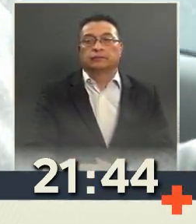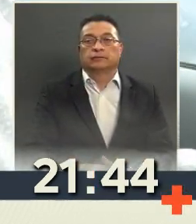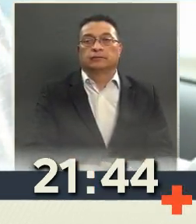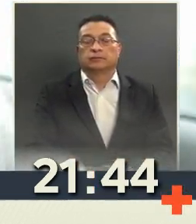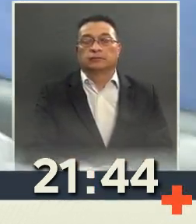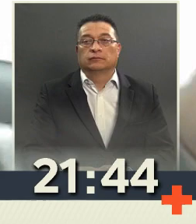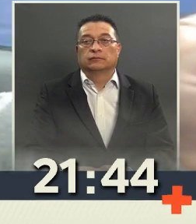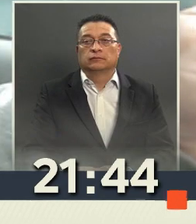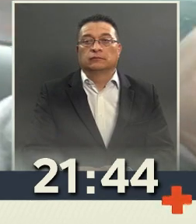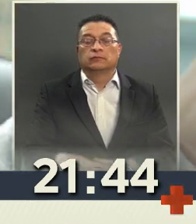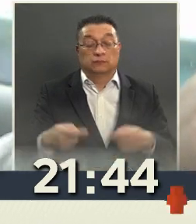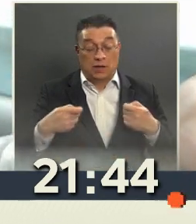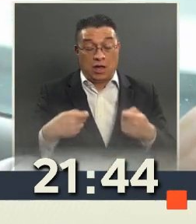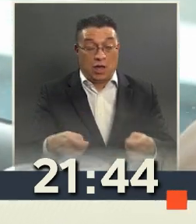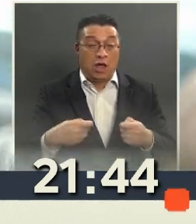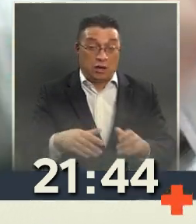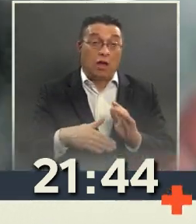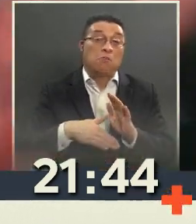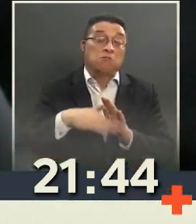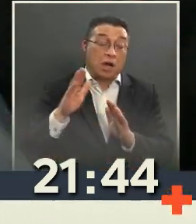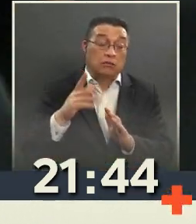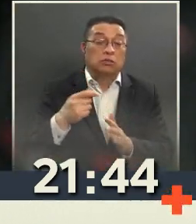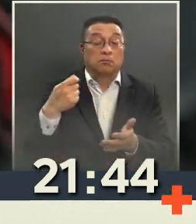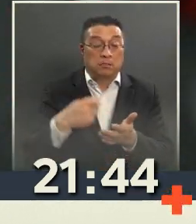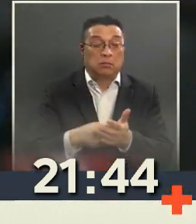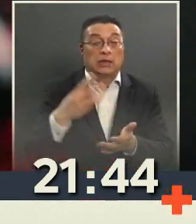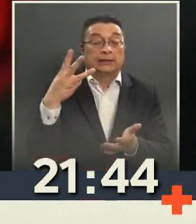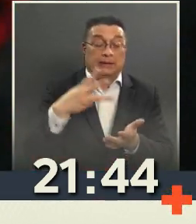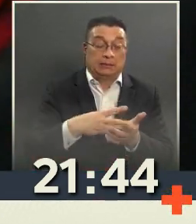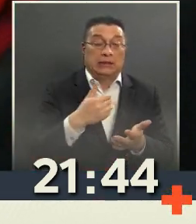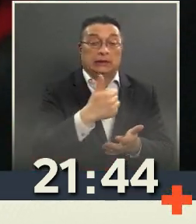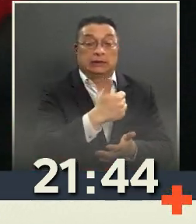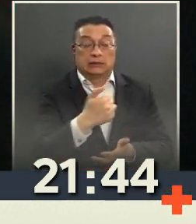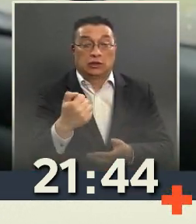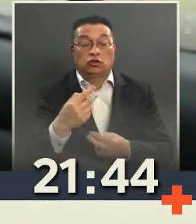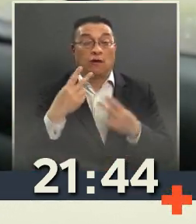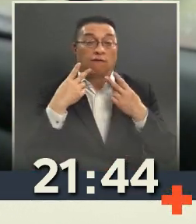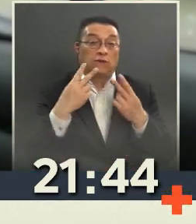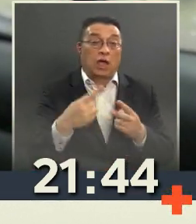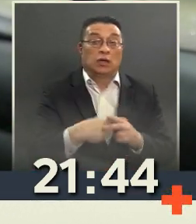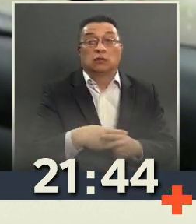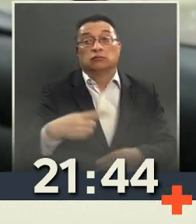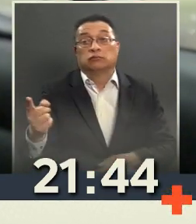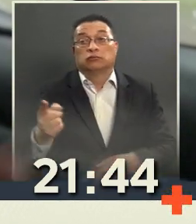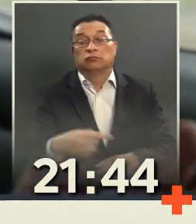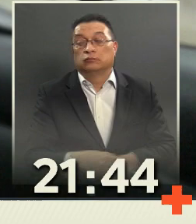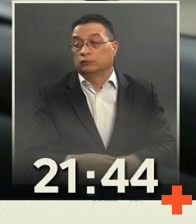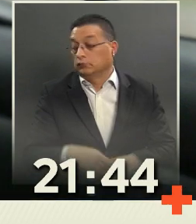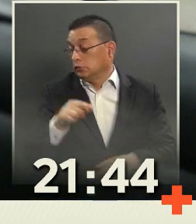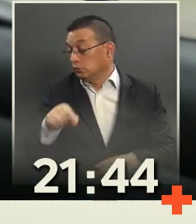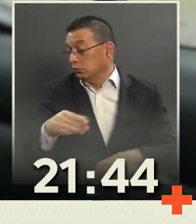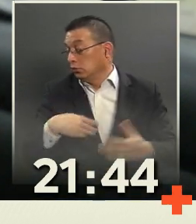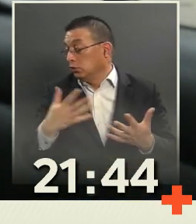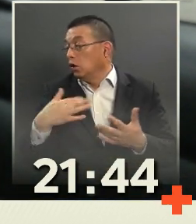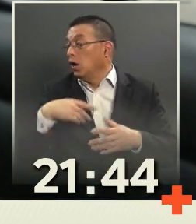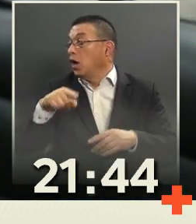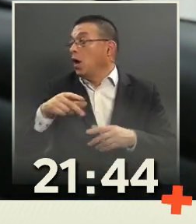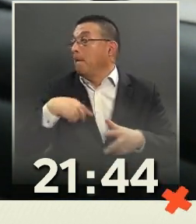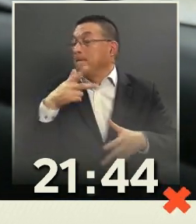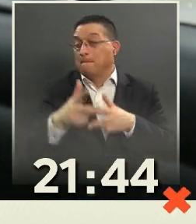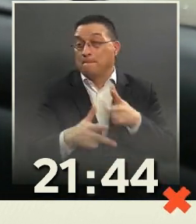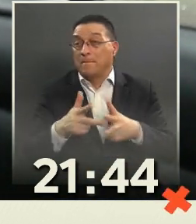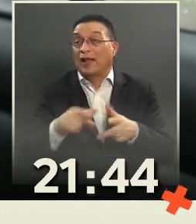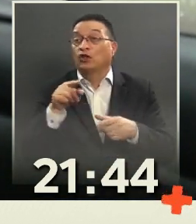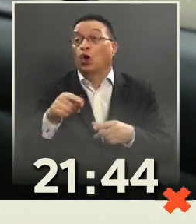Aunque los costos sean más altos, paga 3.600 pesos por el viaje. Y de repente estamos media hora en metro que